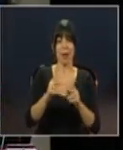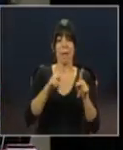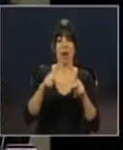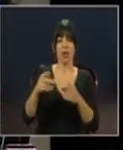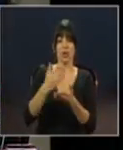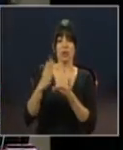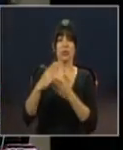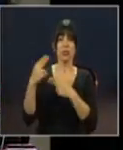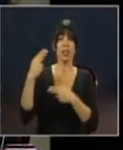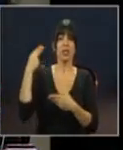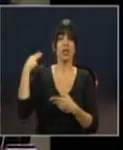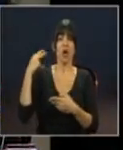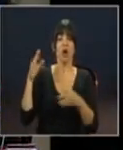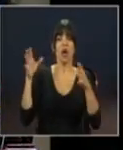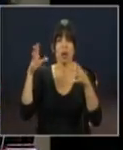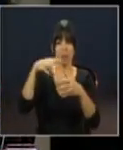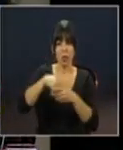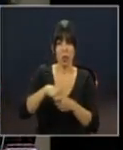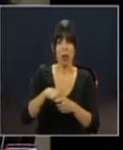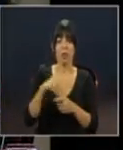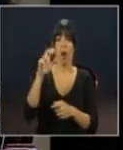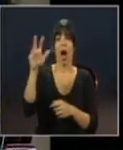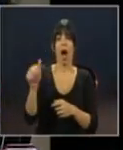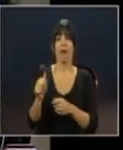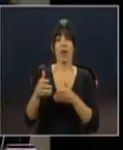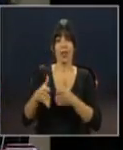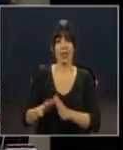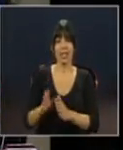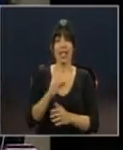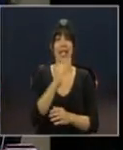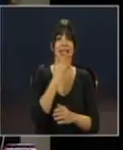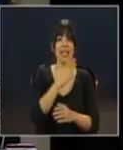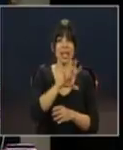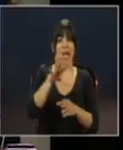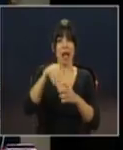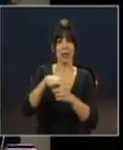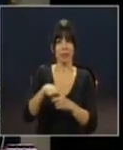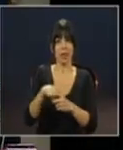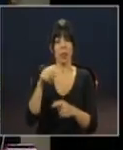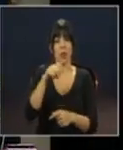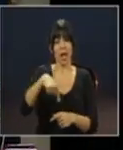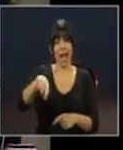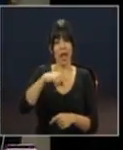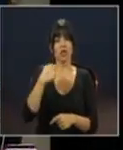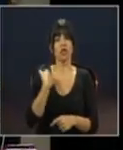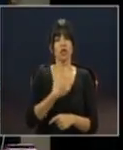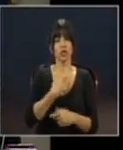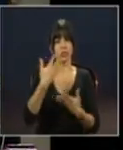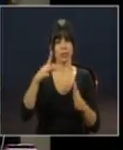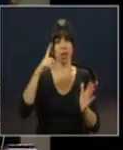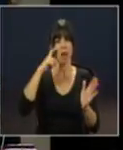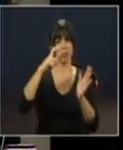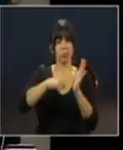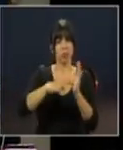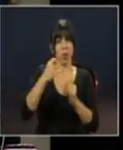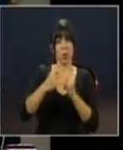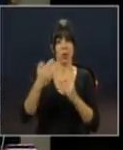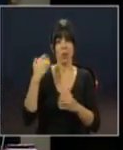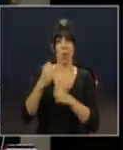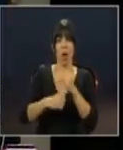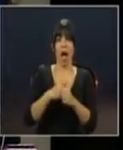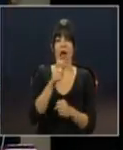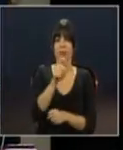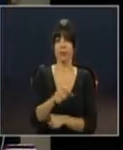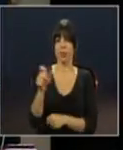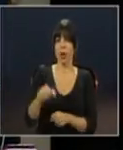excluidas, tales como indígenas y afrodescendientes, las cuales, por cierto, hemos reconocido en este último año como